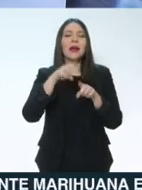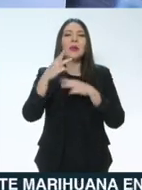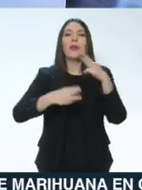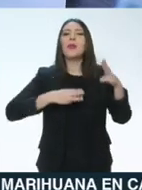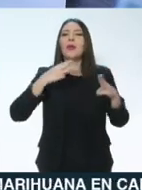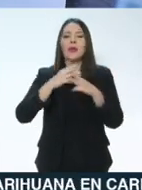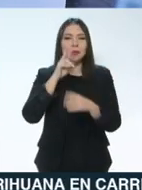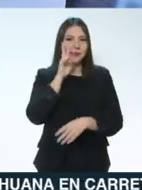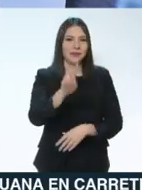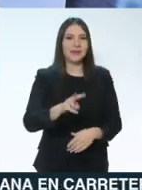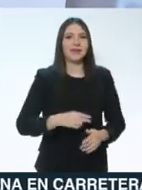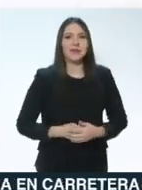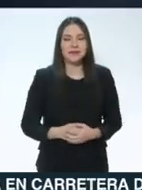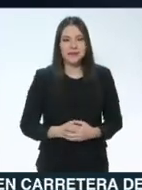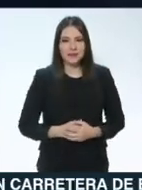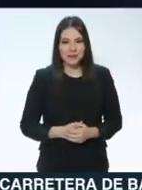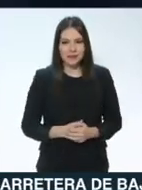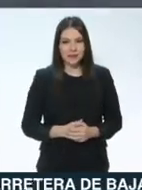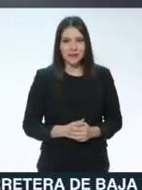ver. A A ver. ver.